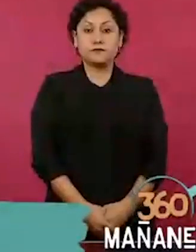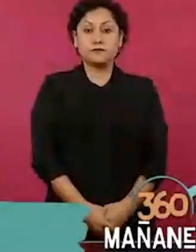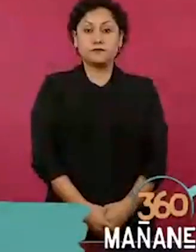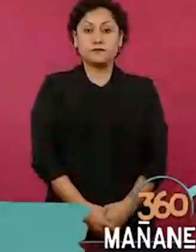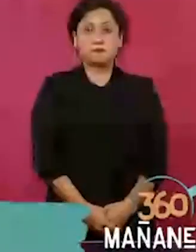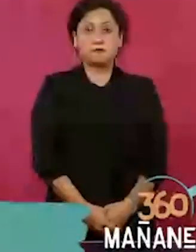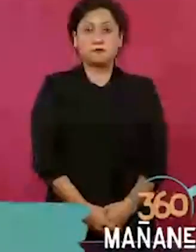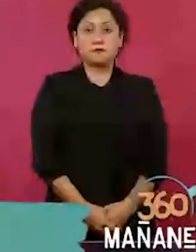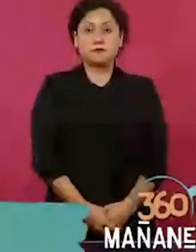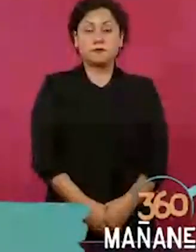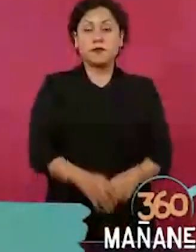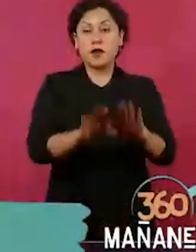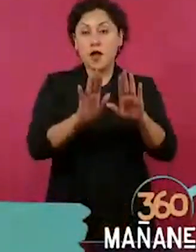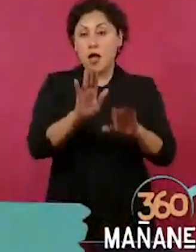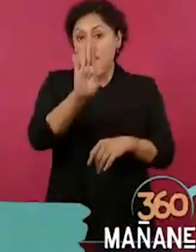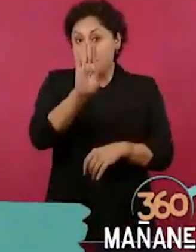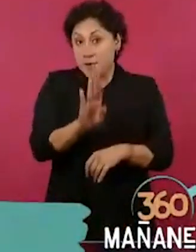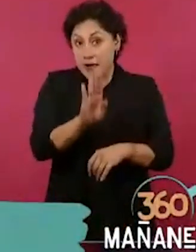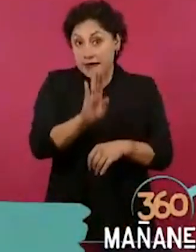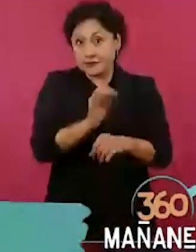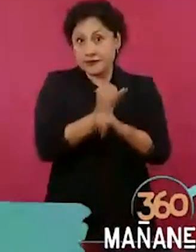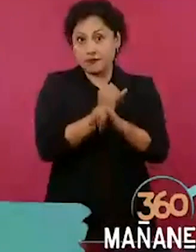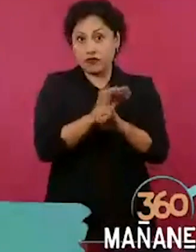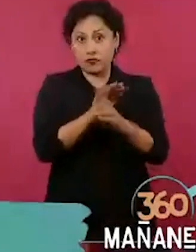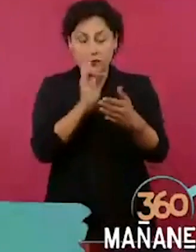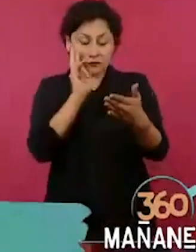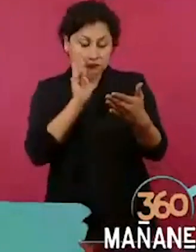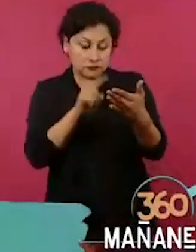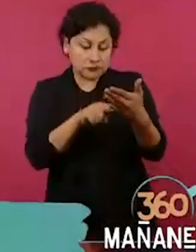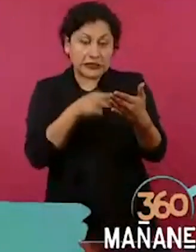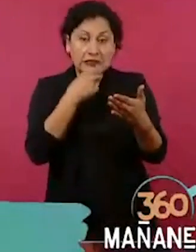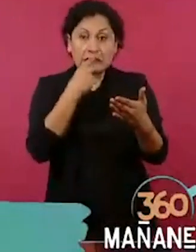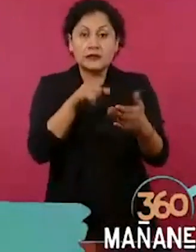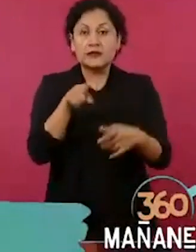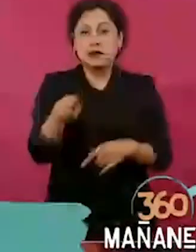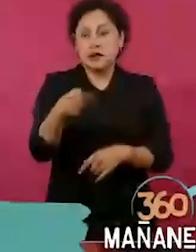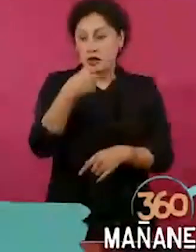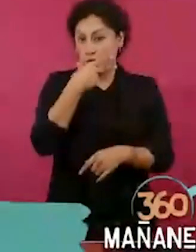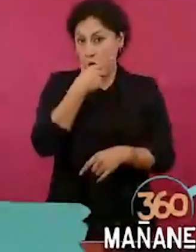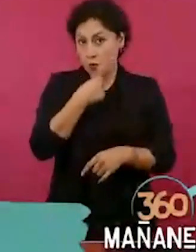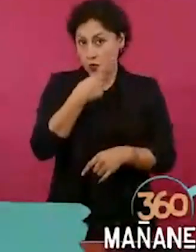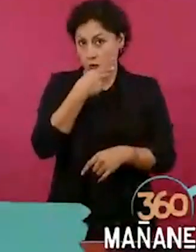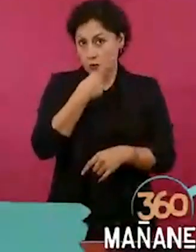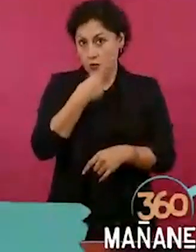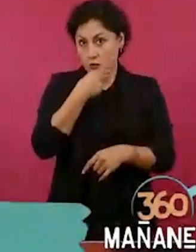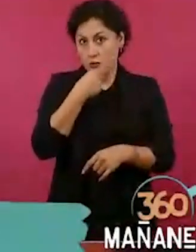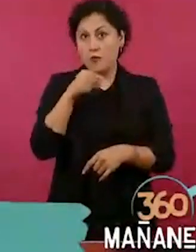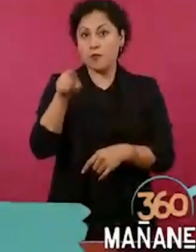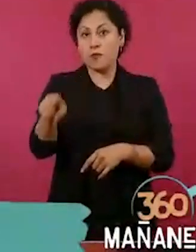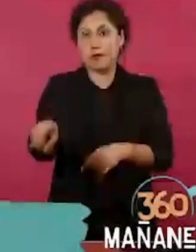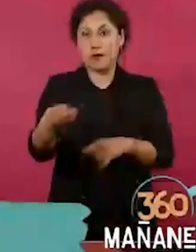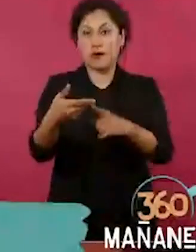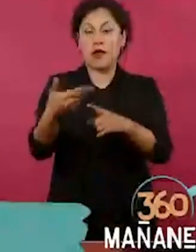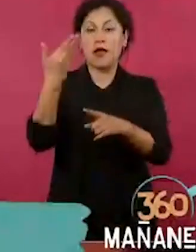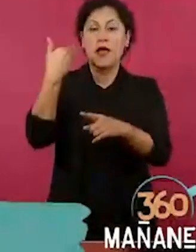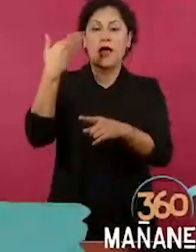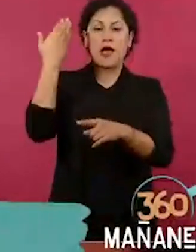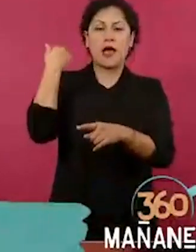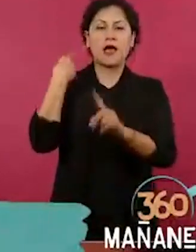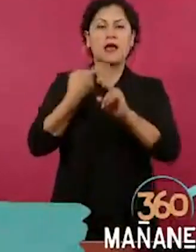está sosteniendo que desde los primeros días de la detención, el